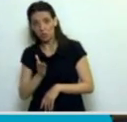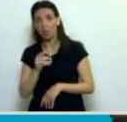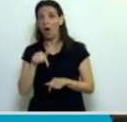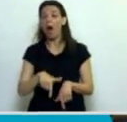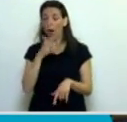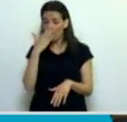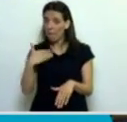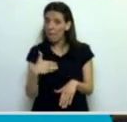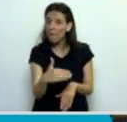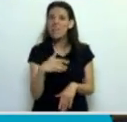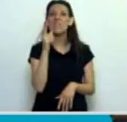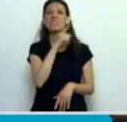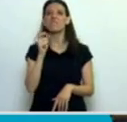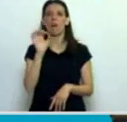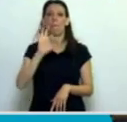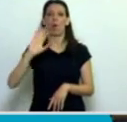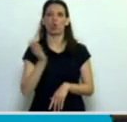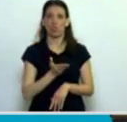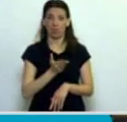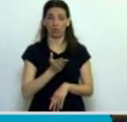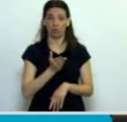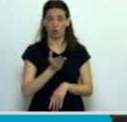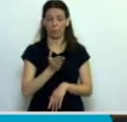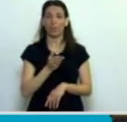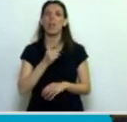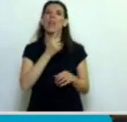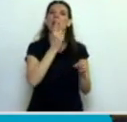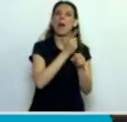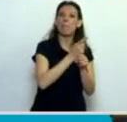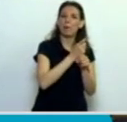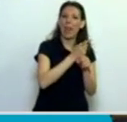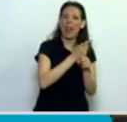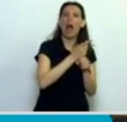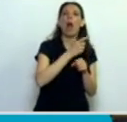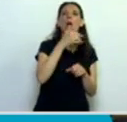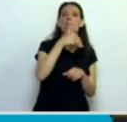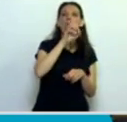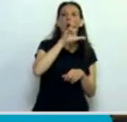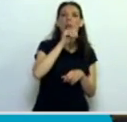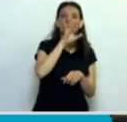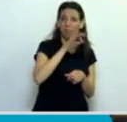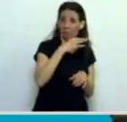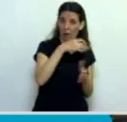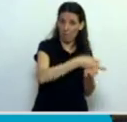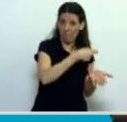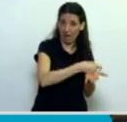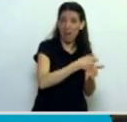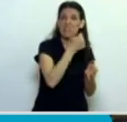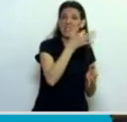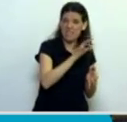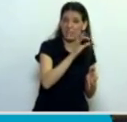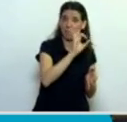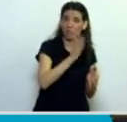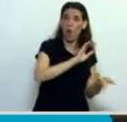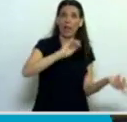el 100% luego de la segunda moratoria. En la primera pasamos del 60% al